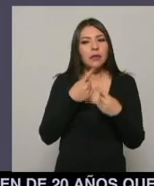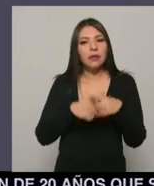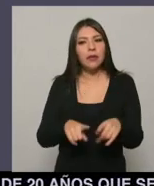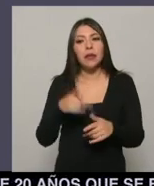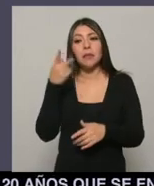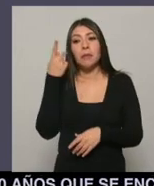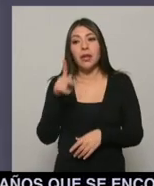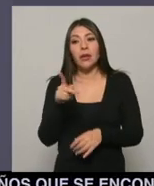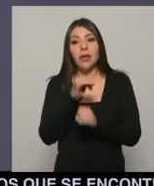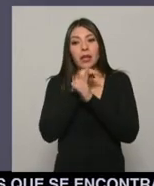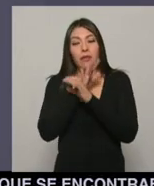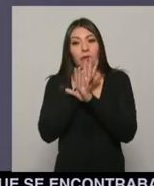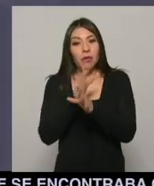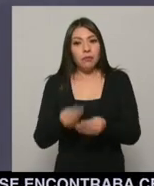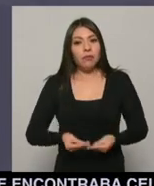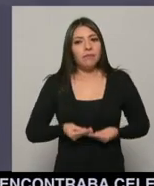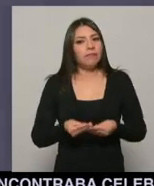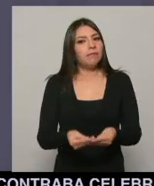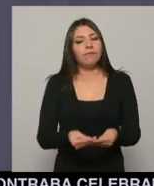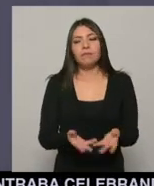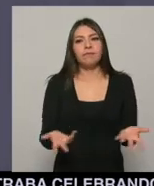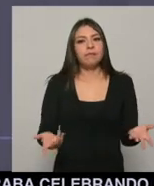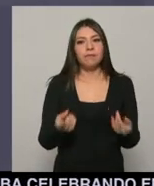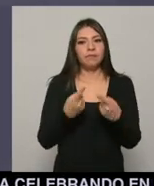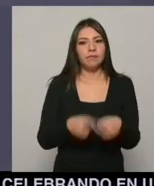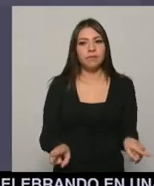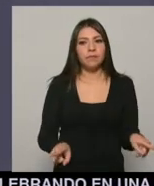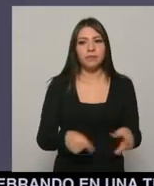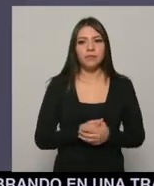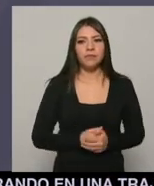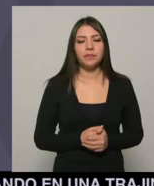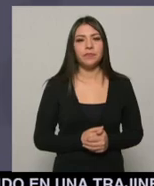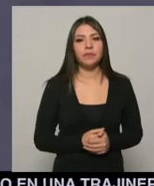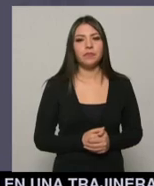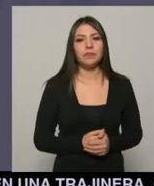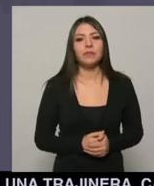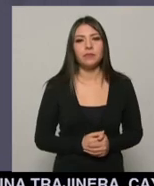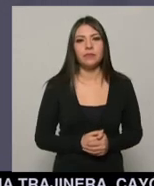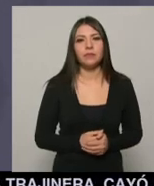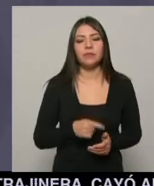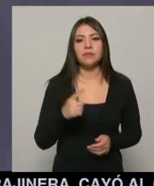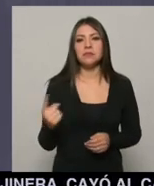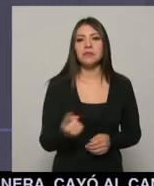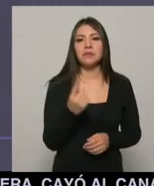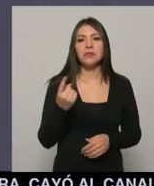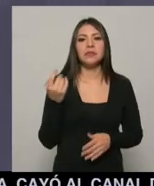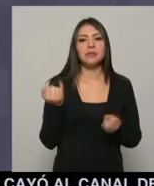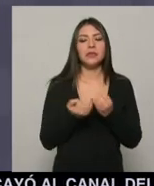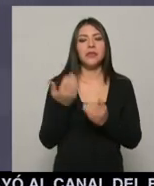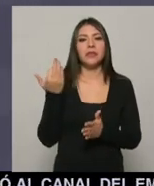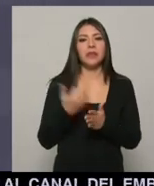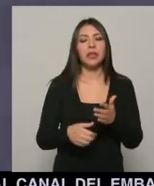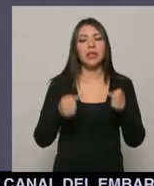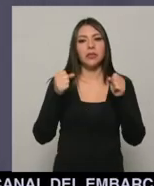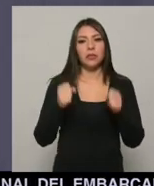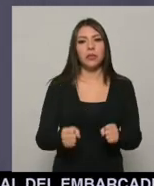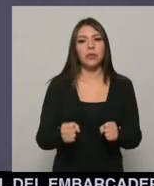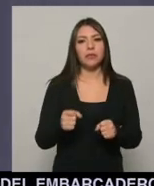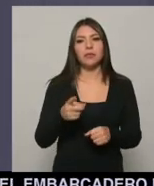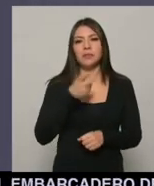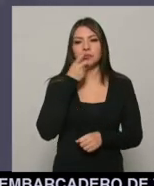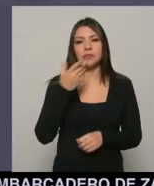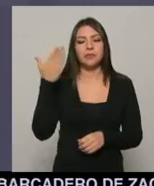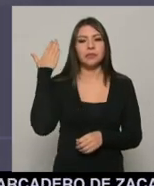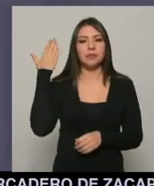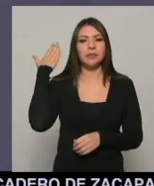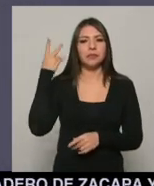pues, algo distinto, ¿no? Hay una tendencia permanente de inseguridad. Ella ha dicho, y lo dijo hace varios